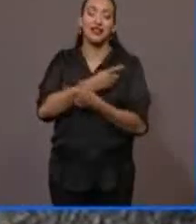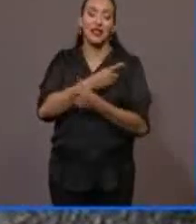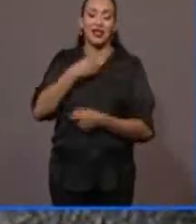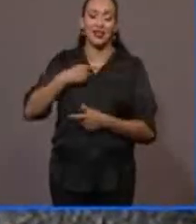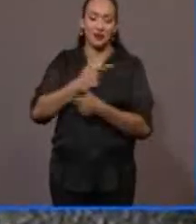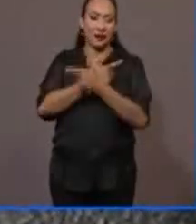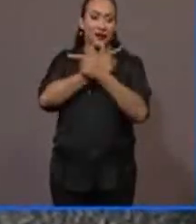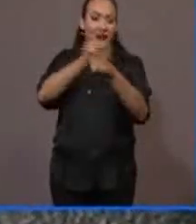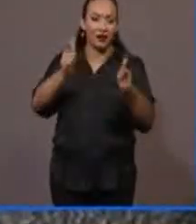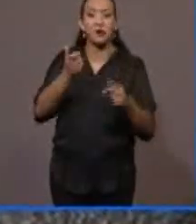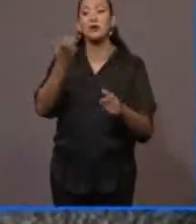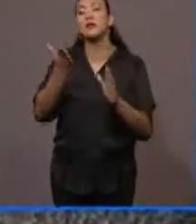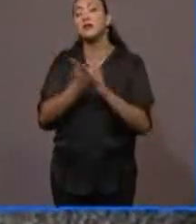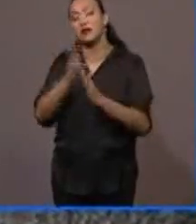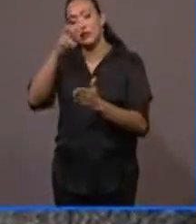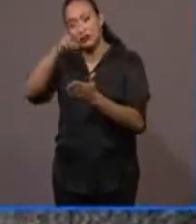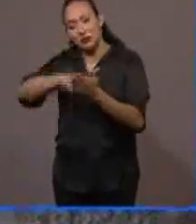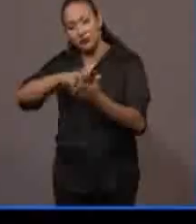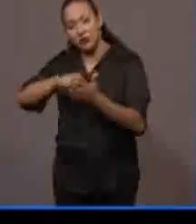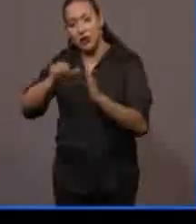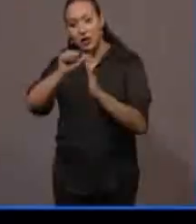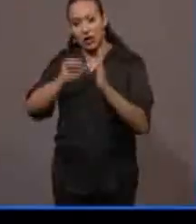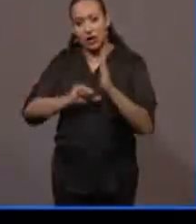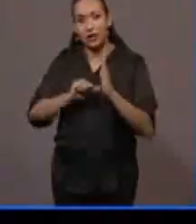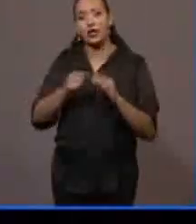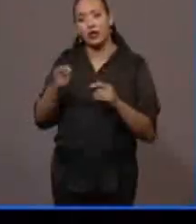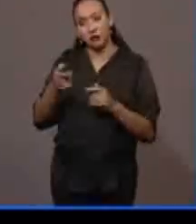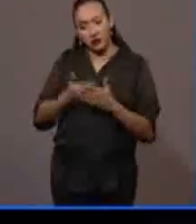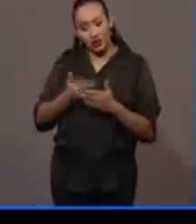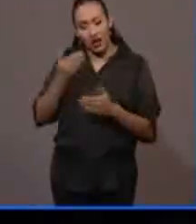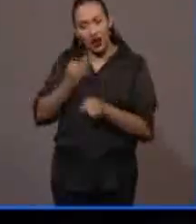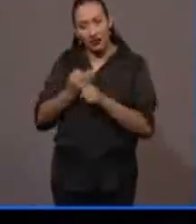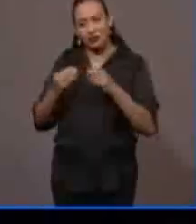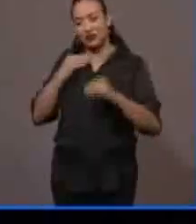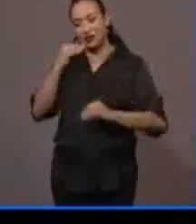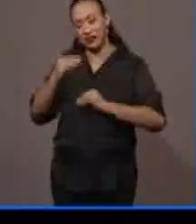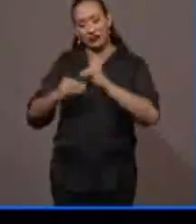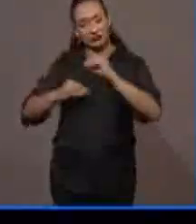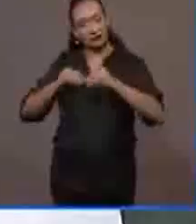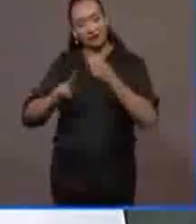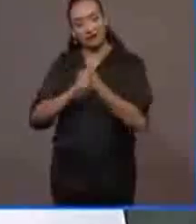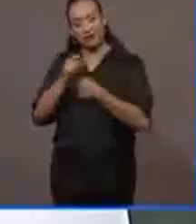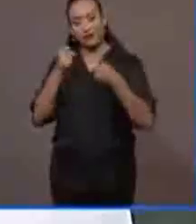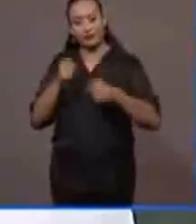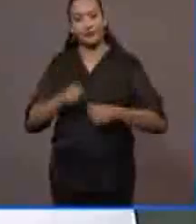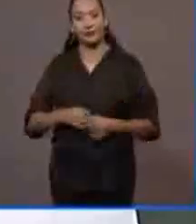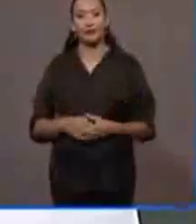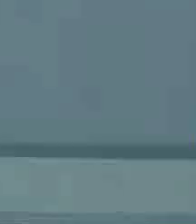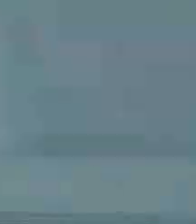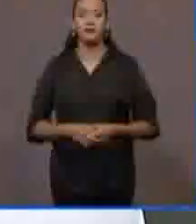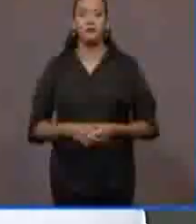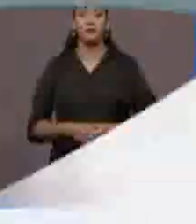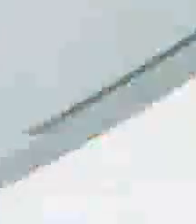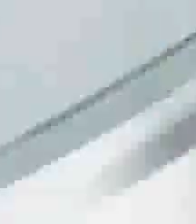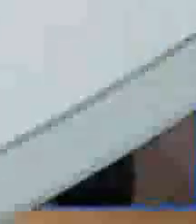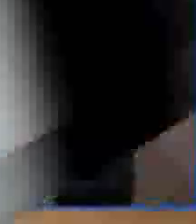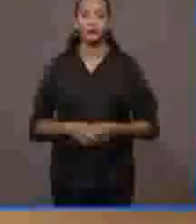Senado modificar la redacción de los artículos que han generado controversia.